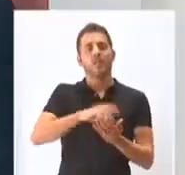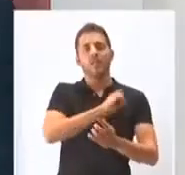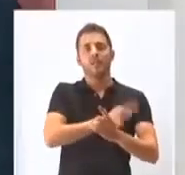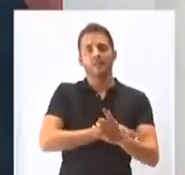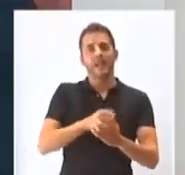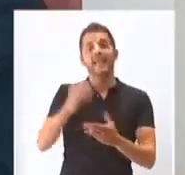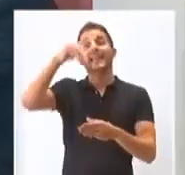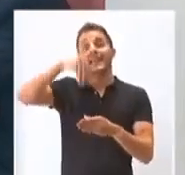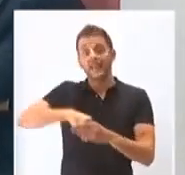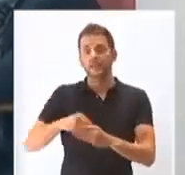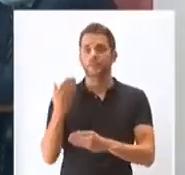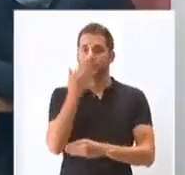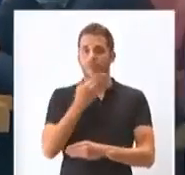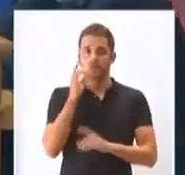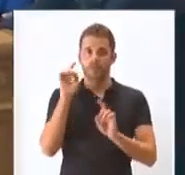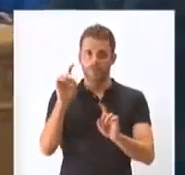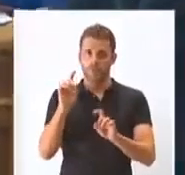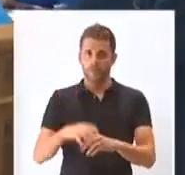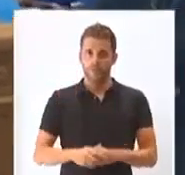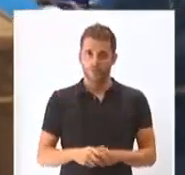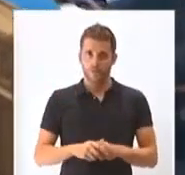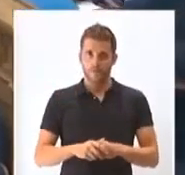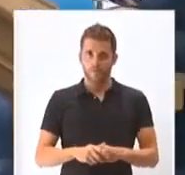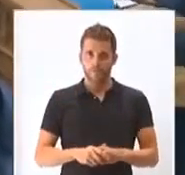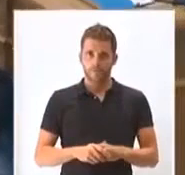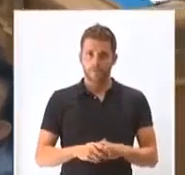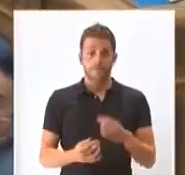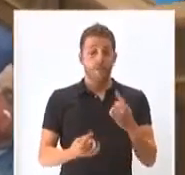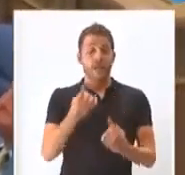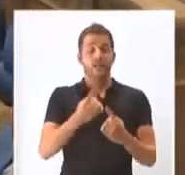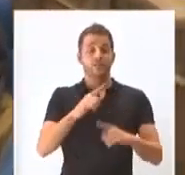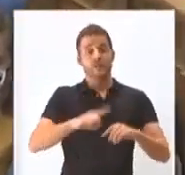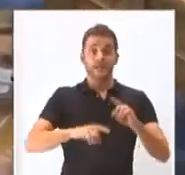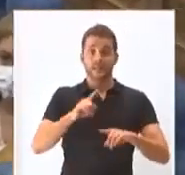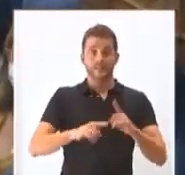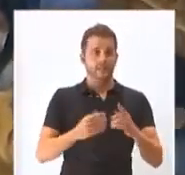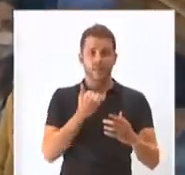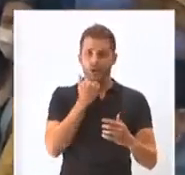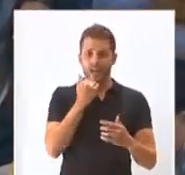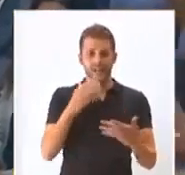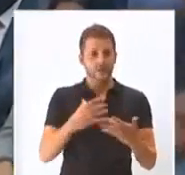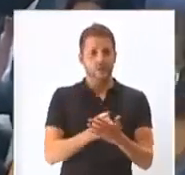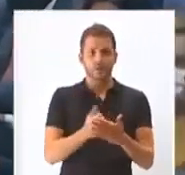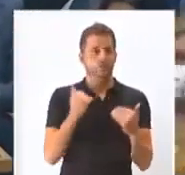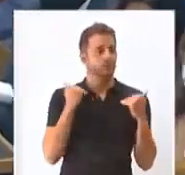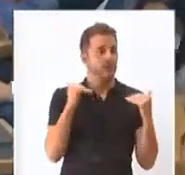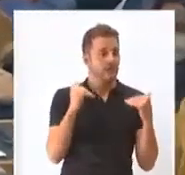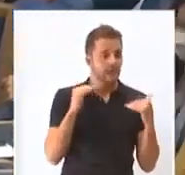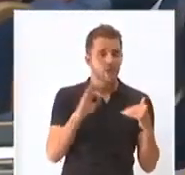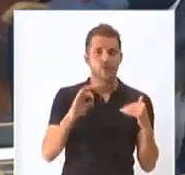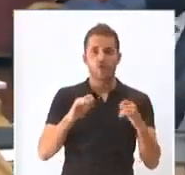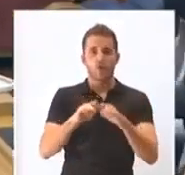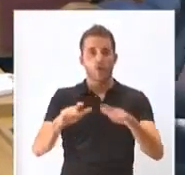educativos más a gran escala otra esa pequeña casi todos van a terminar teniendo algún tipo de gimnasio cubrir la pista